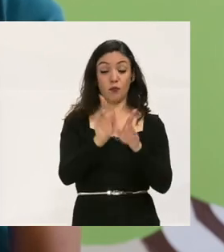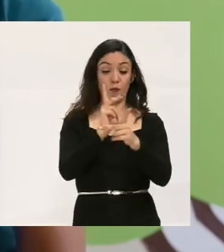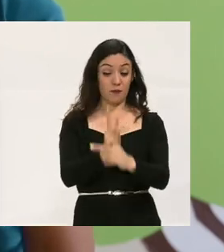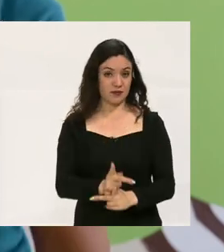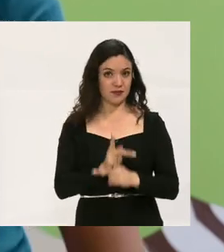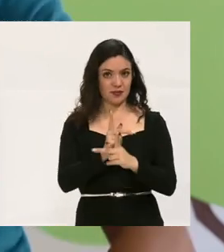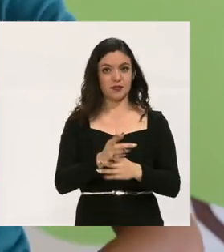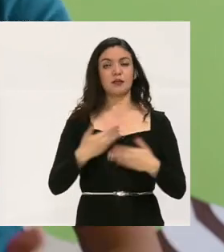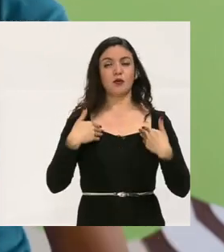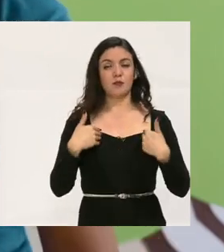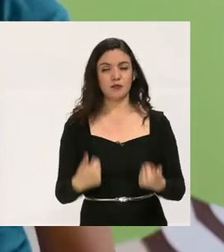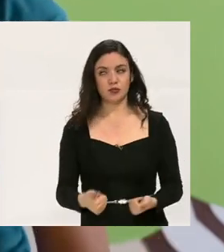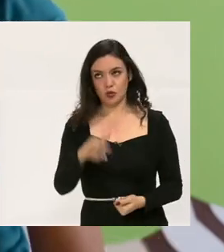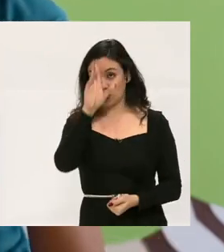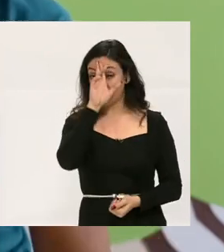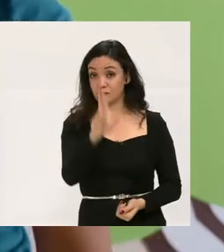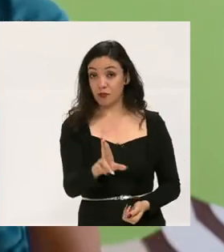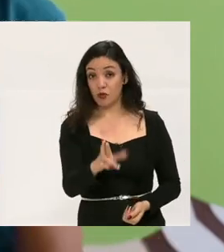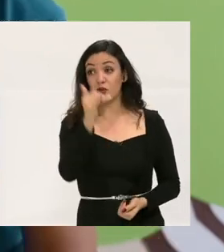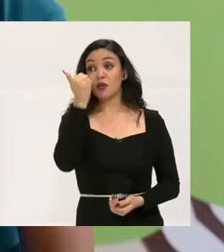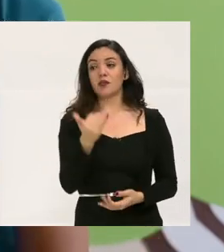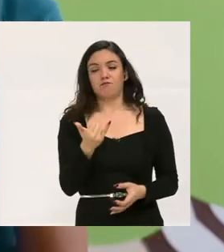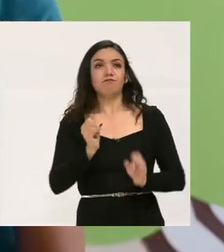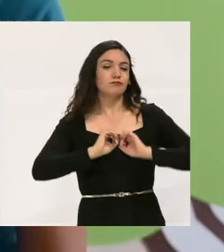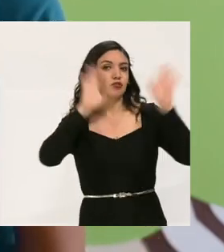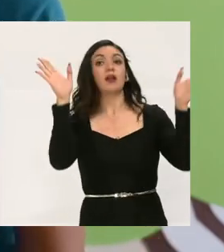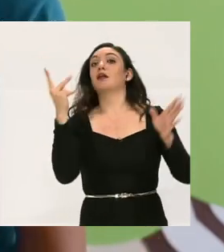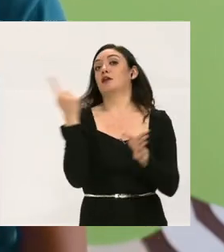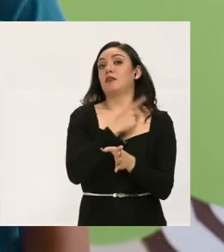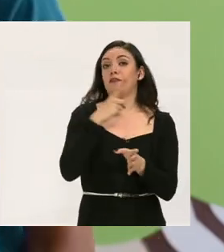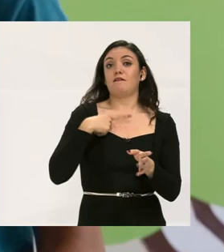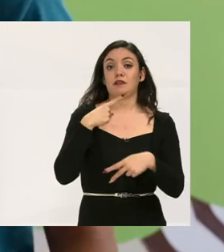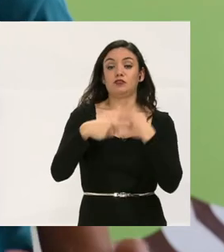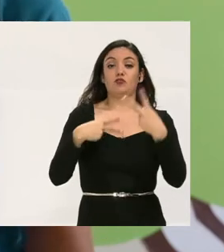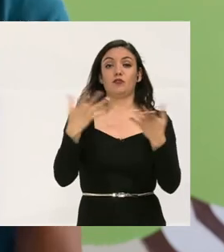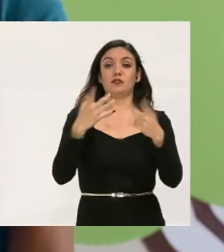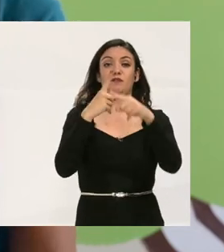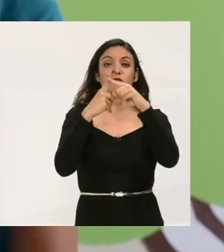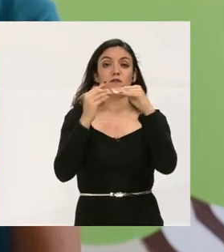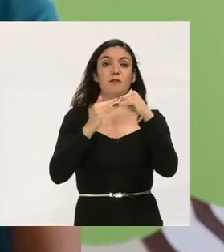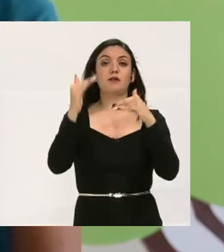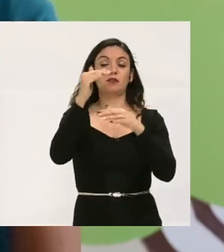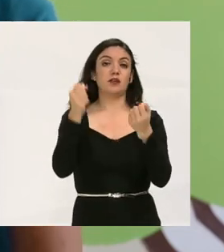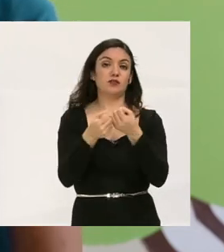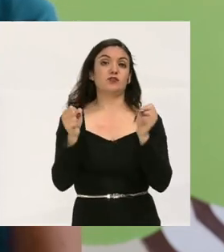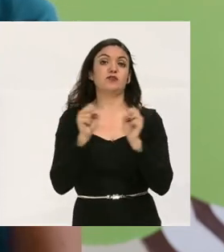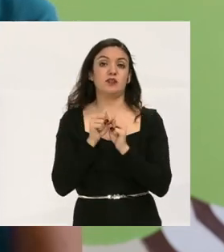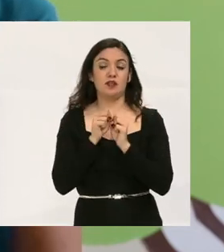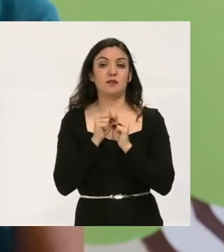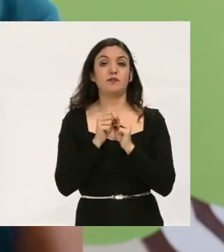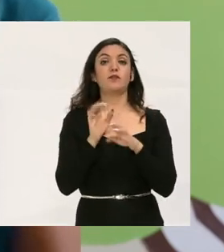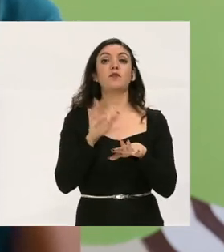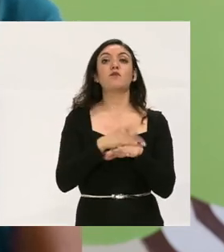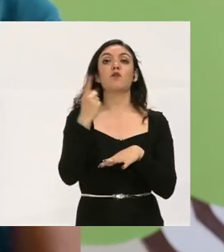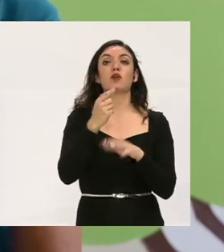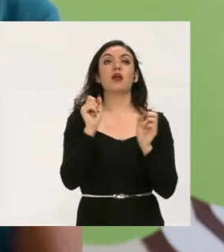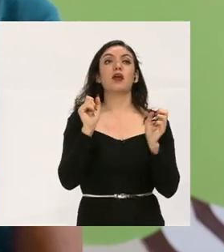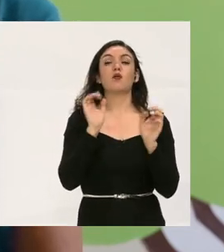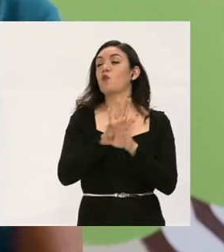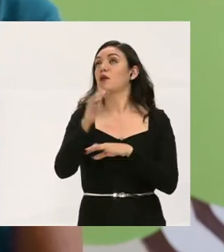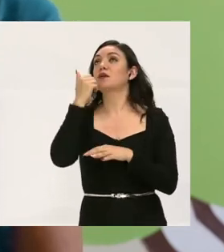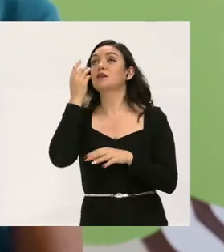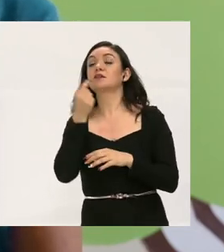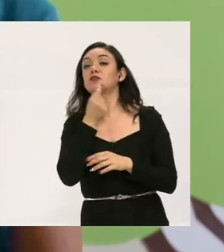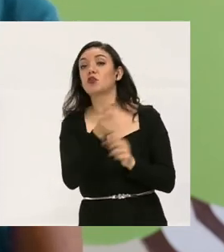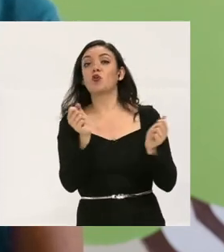desde paciencia tolerancia respeto y obviamente pues es lo que tienes que favorecer en la sociedad si te digas cualquier chico